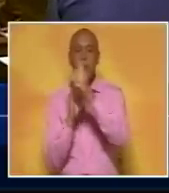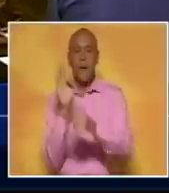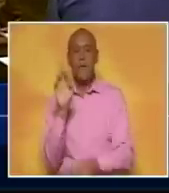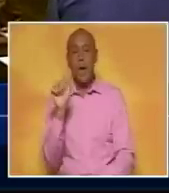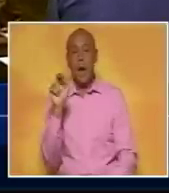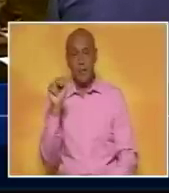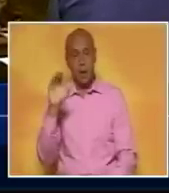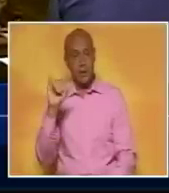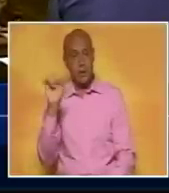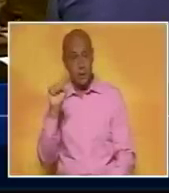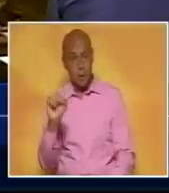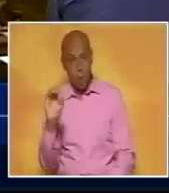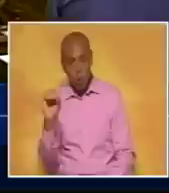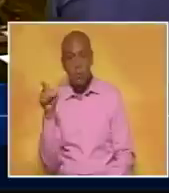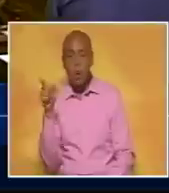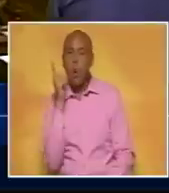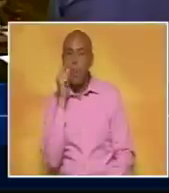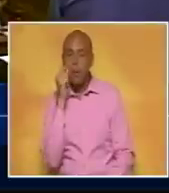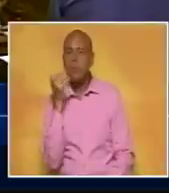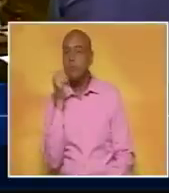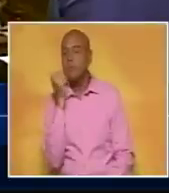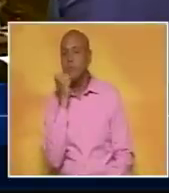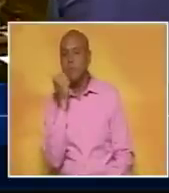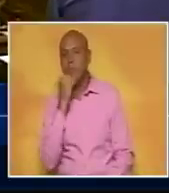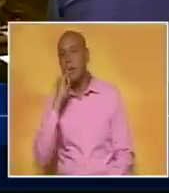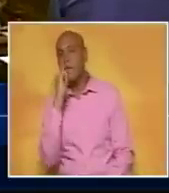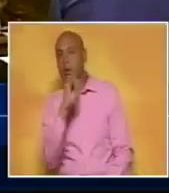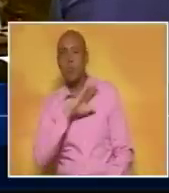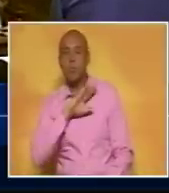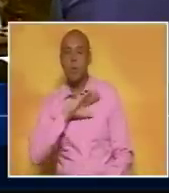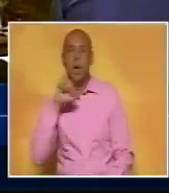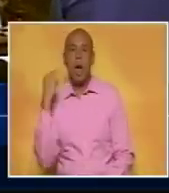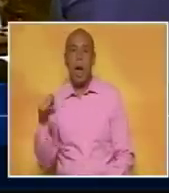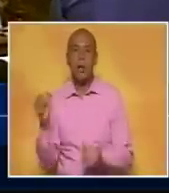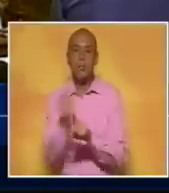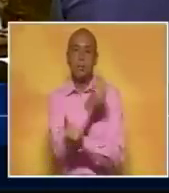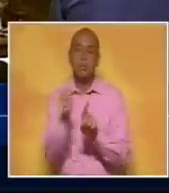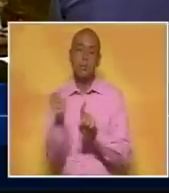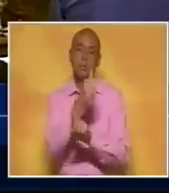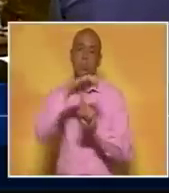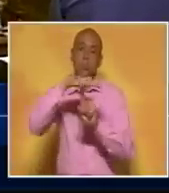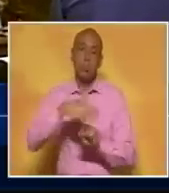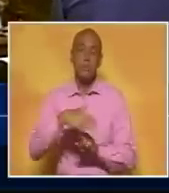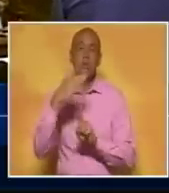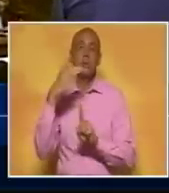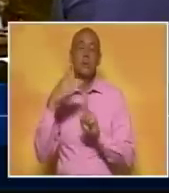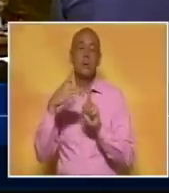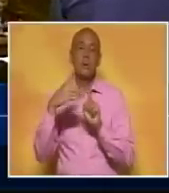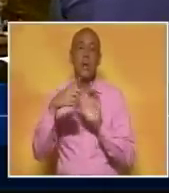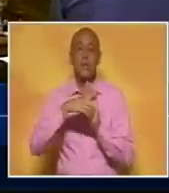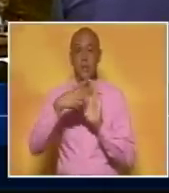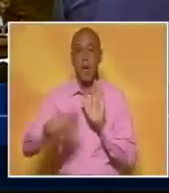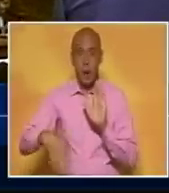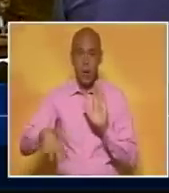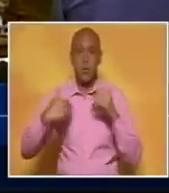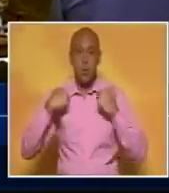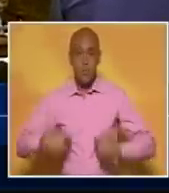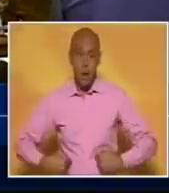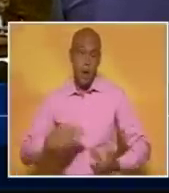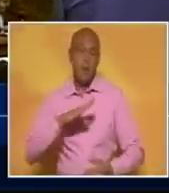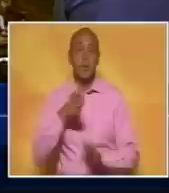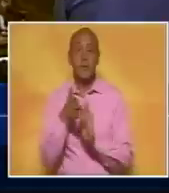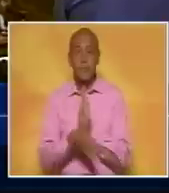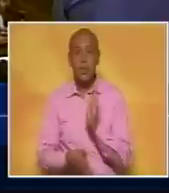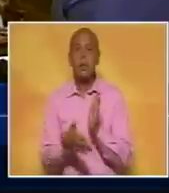quien denunció violaciones a los derechos humanos en las manifestaciones y también desestimó las